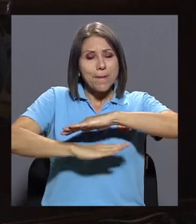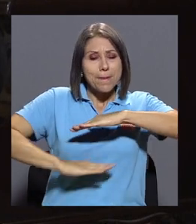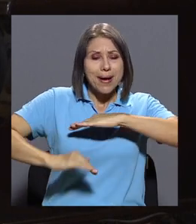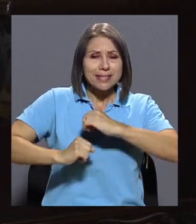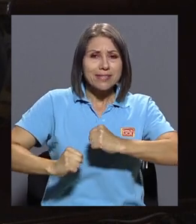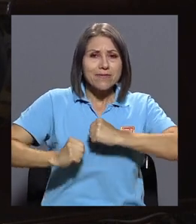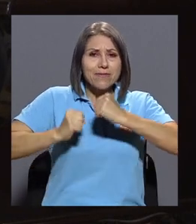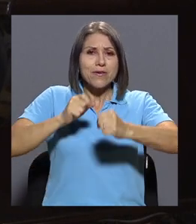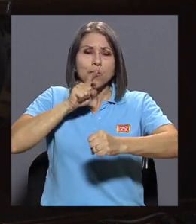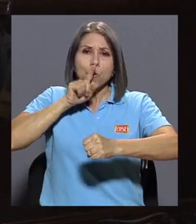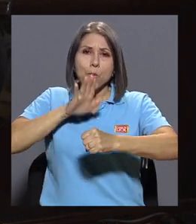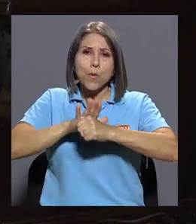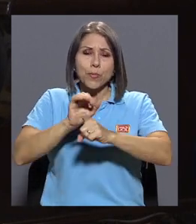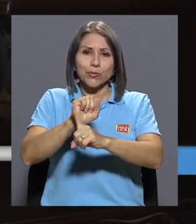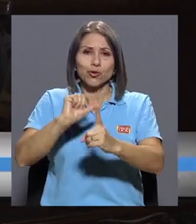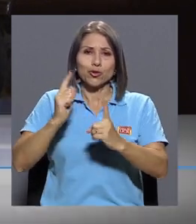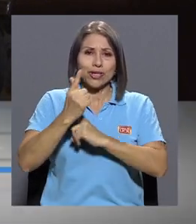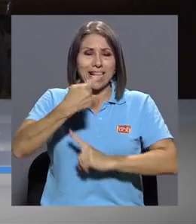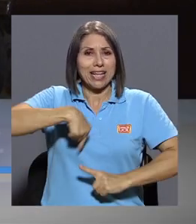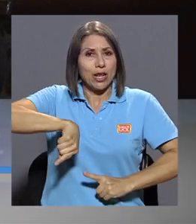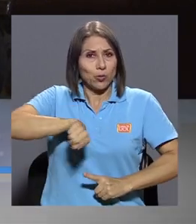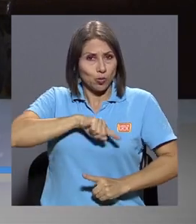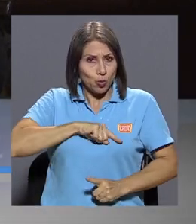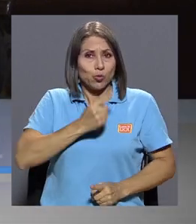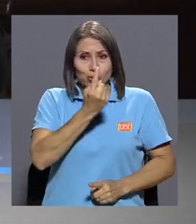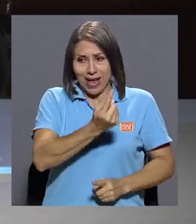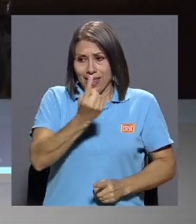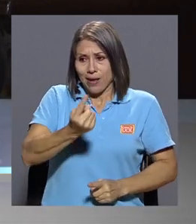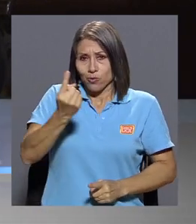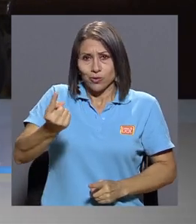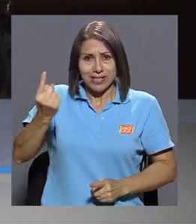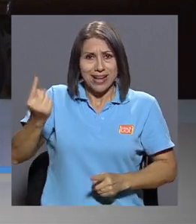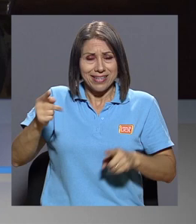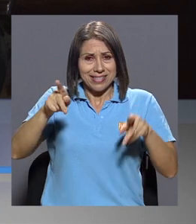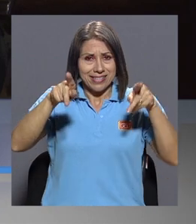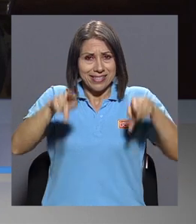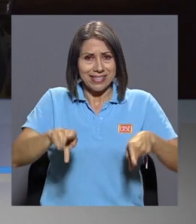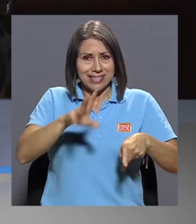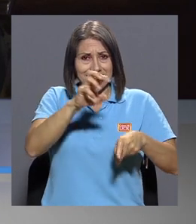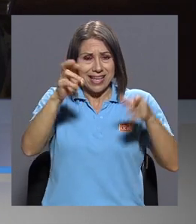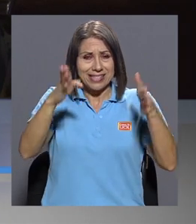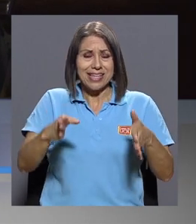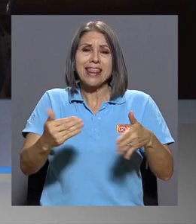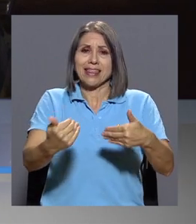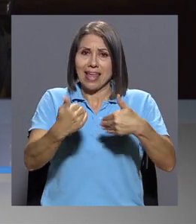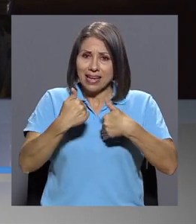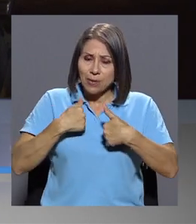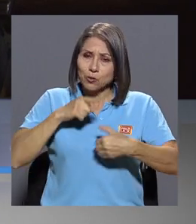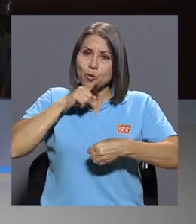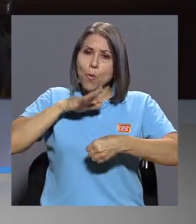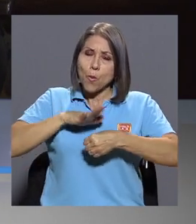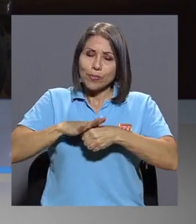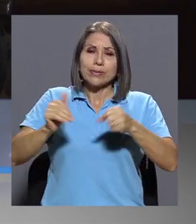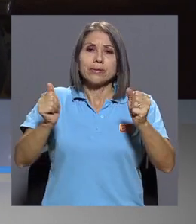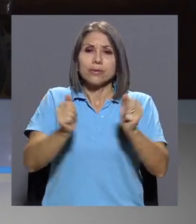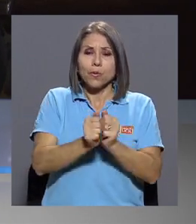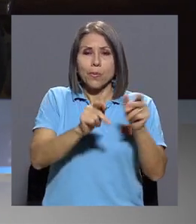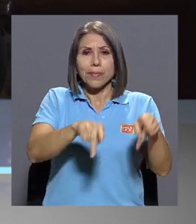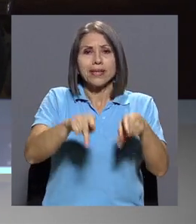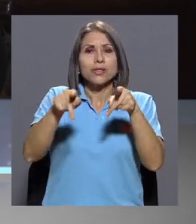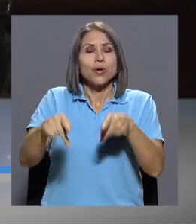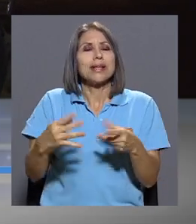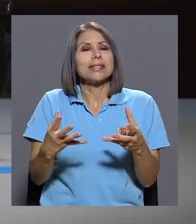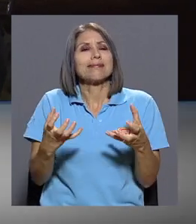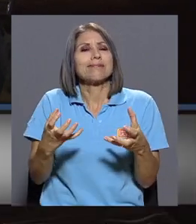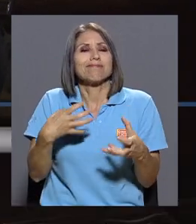es el compromiso social que tenemos cada costarricense como ciudadano con las personas que